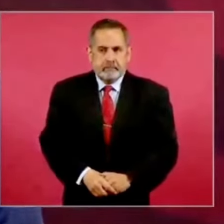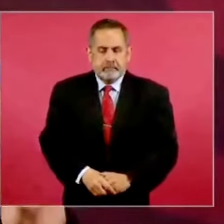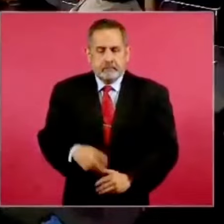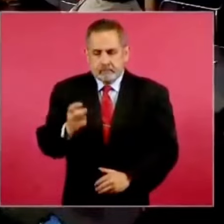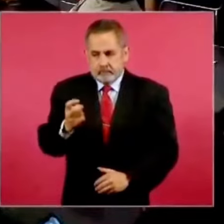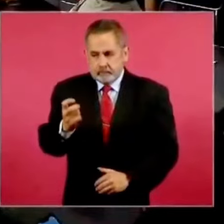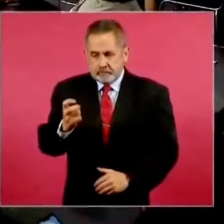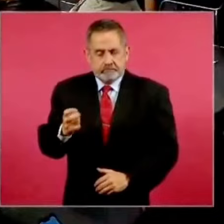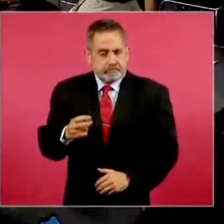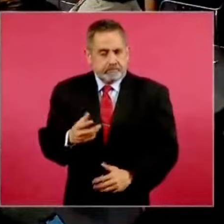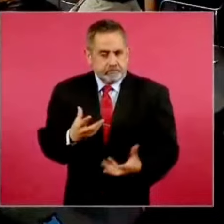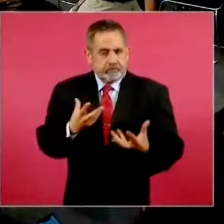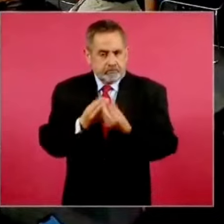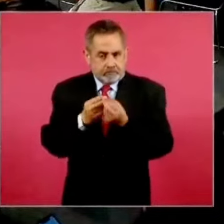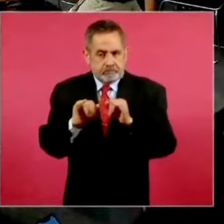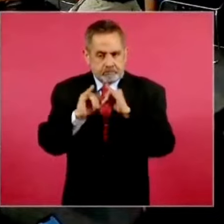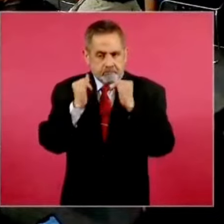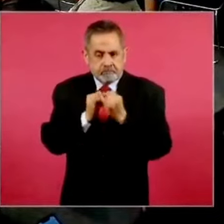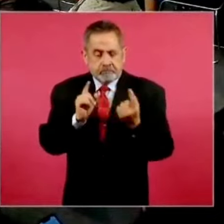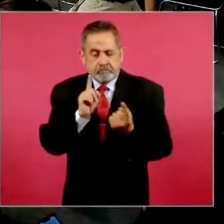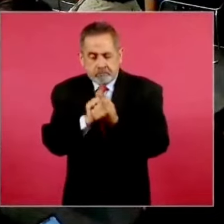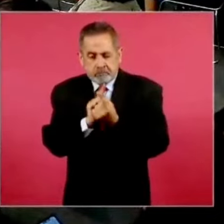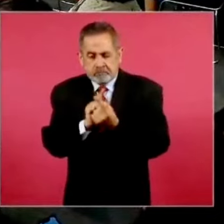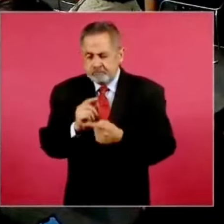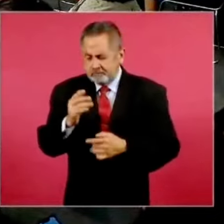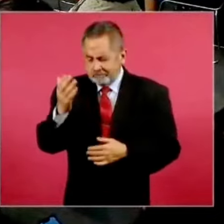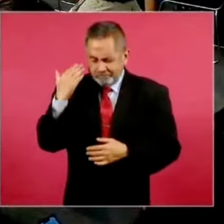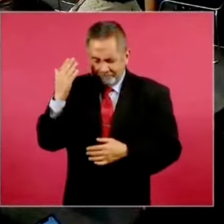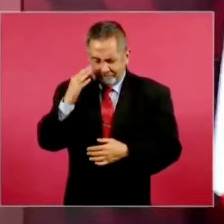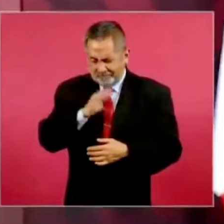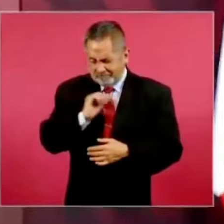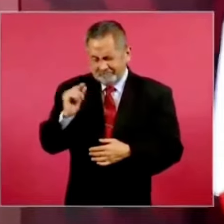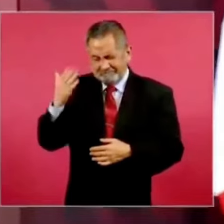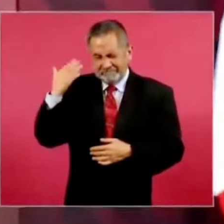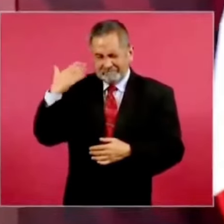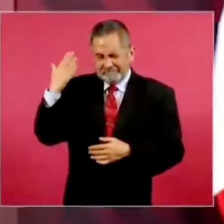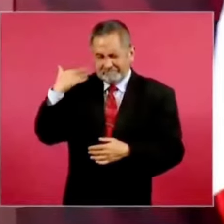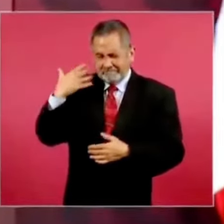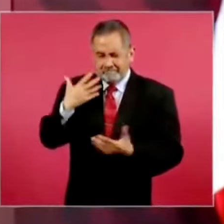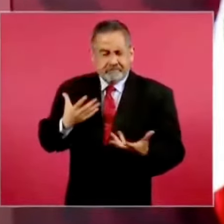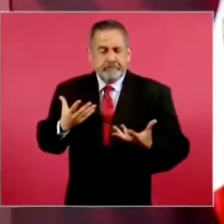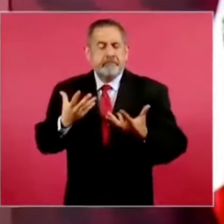Entonces, nos reunimos hace relativamente poco,